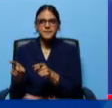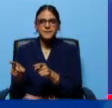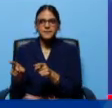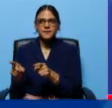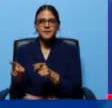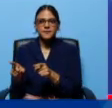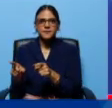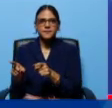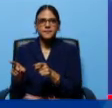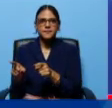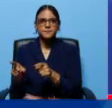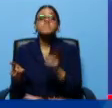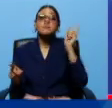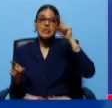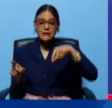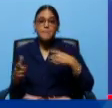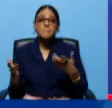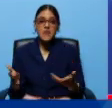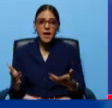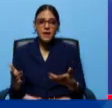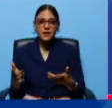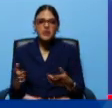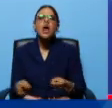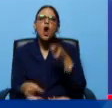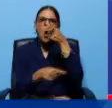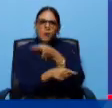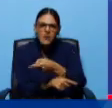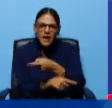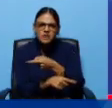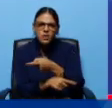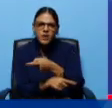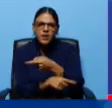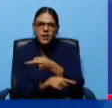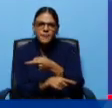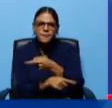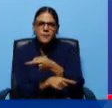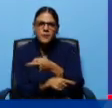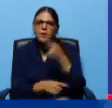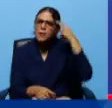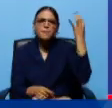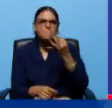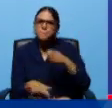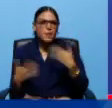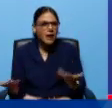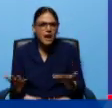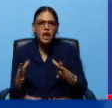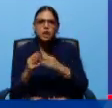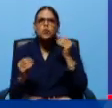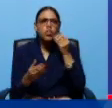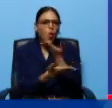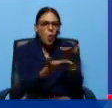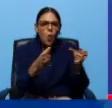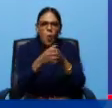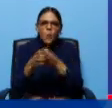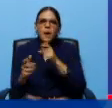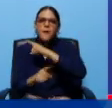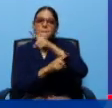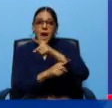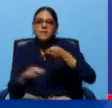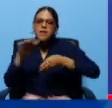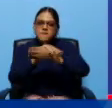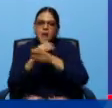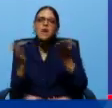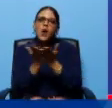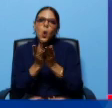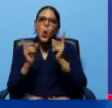Y la obligatoriedad para que los muchachos sean mandados a la